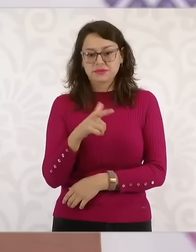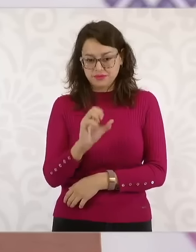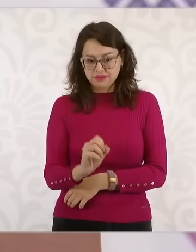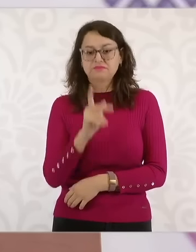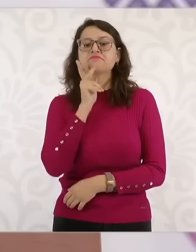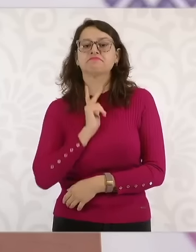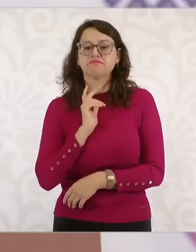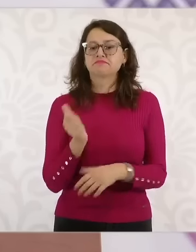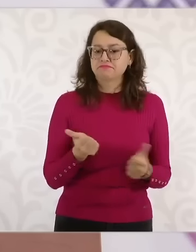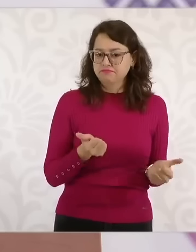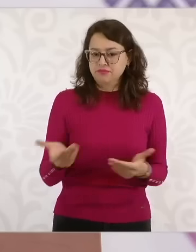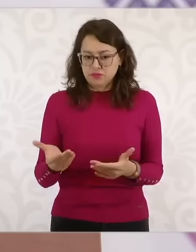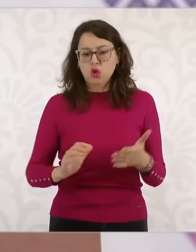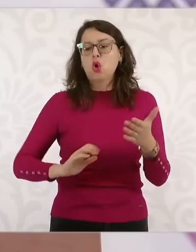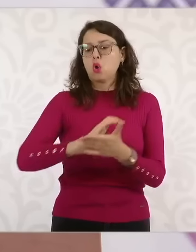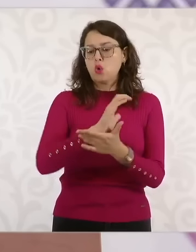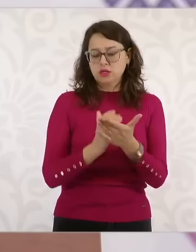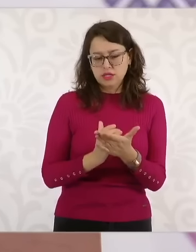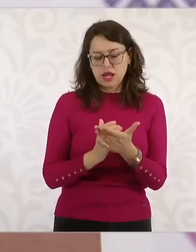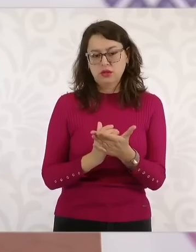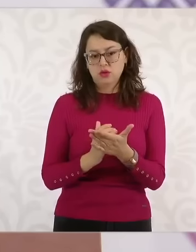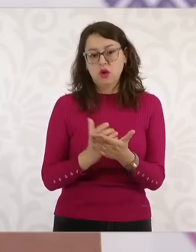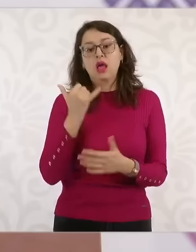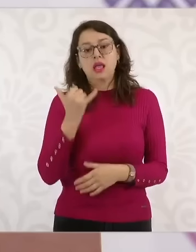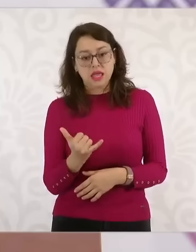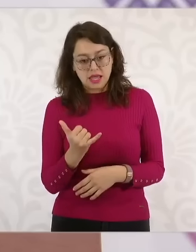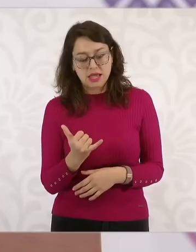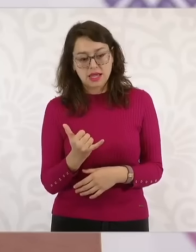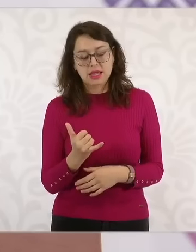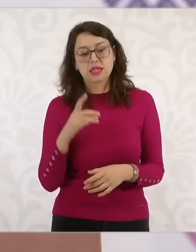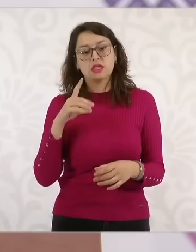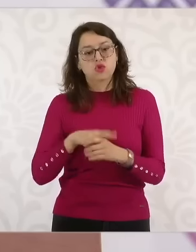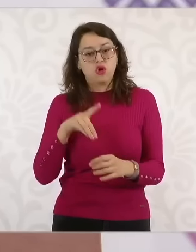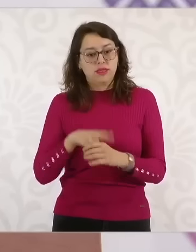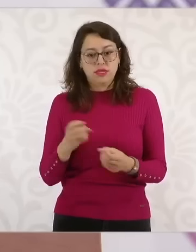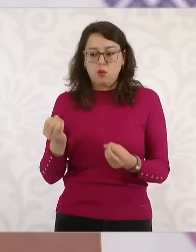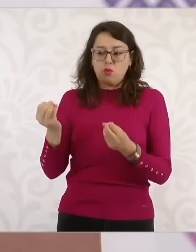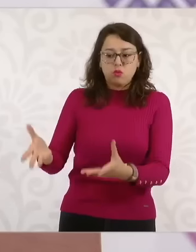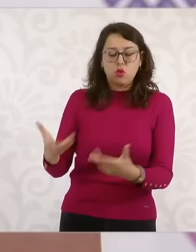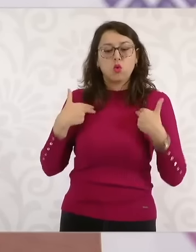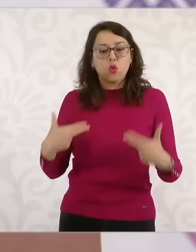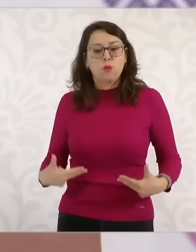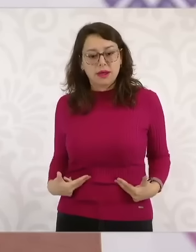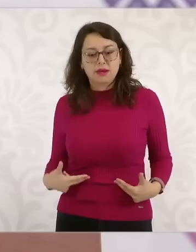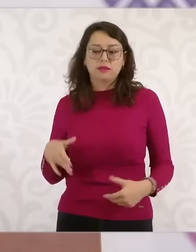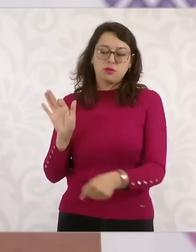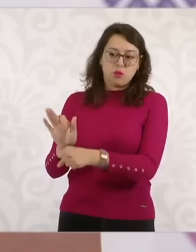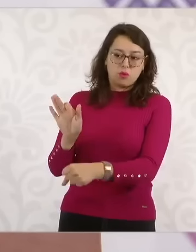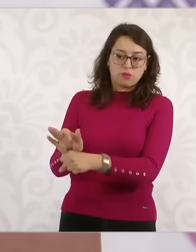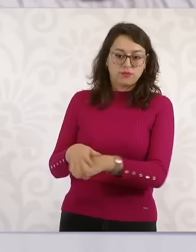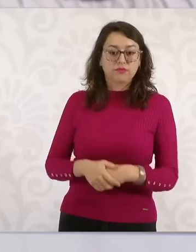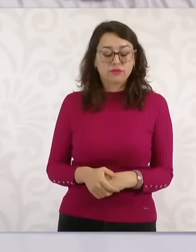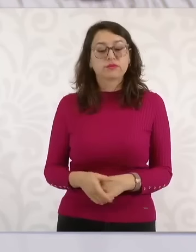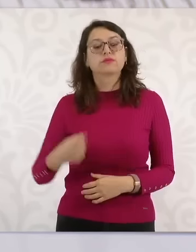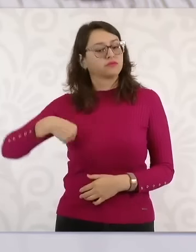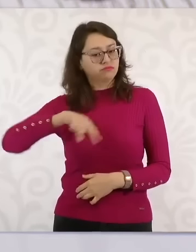por las dos razones, tanto por contrato como razones humanitarias en algunos casos, y nosotros